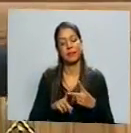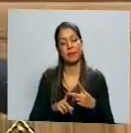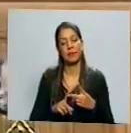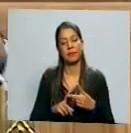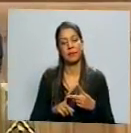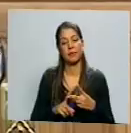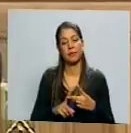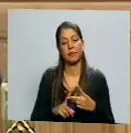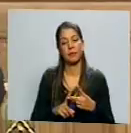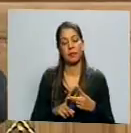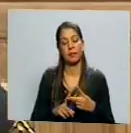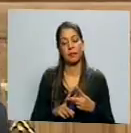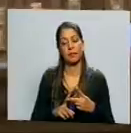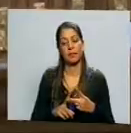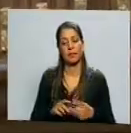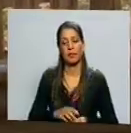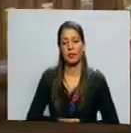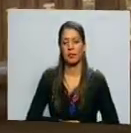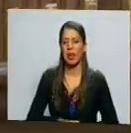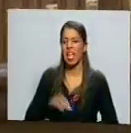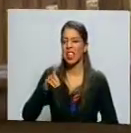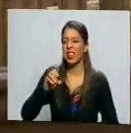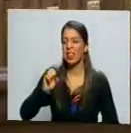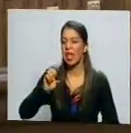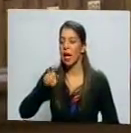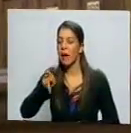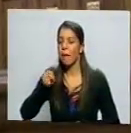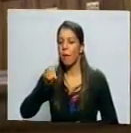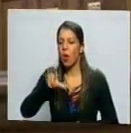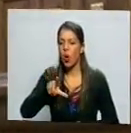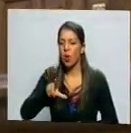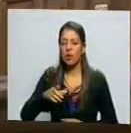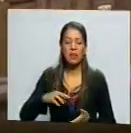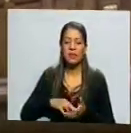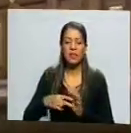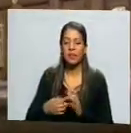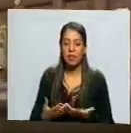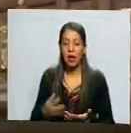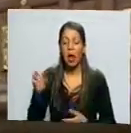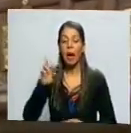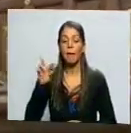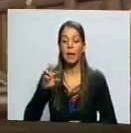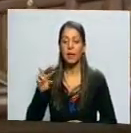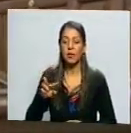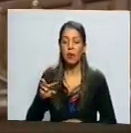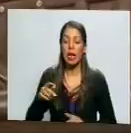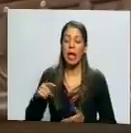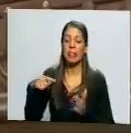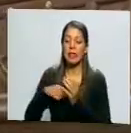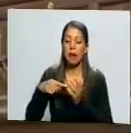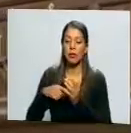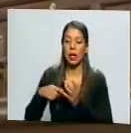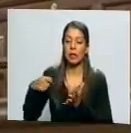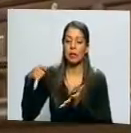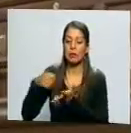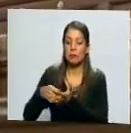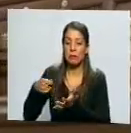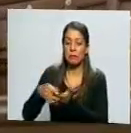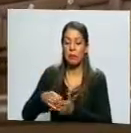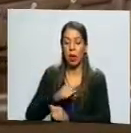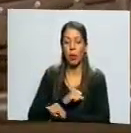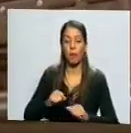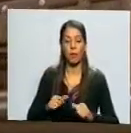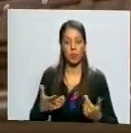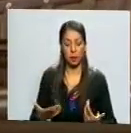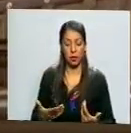palabra default, es decir, que Venezuela va a entrar en una situación de impago y próximamente entonces tendrán